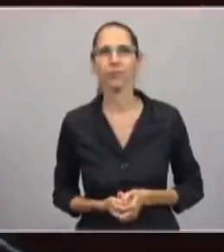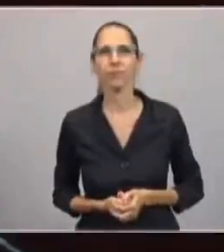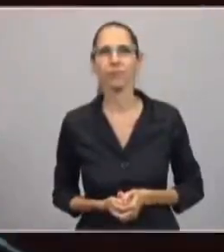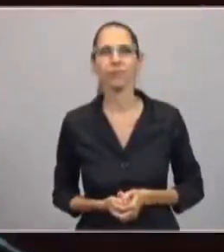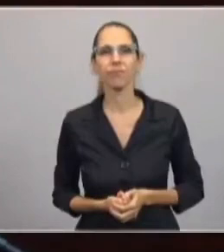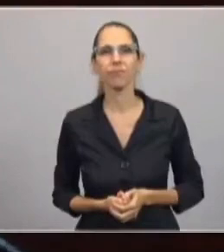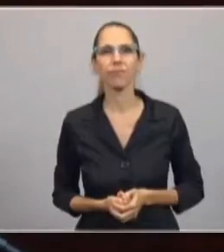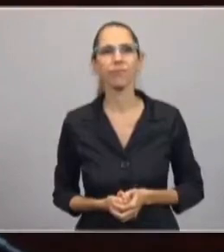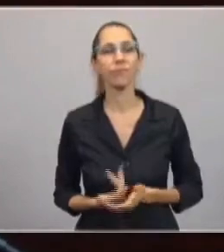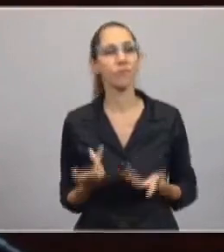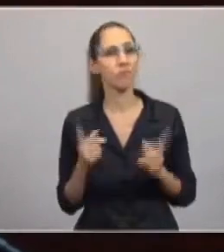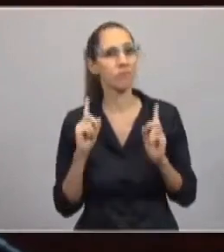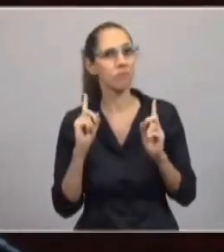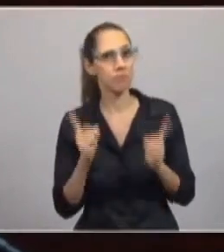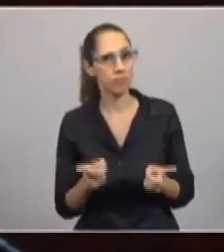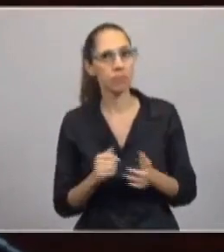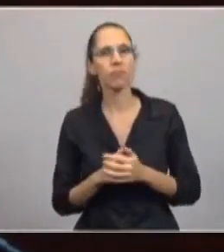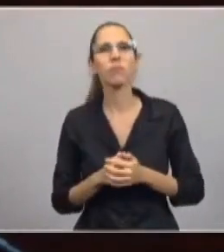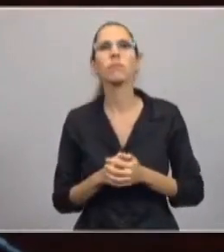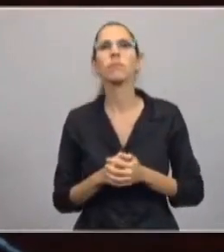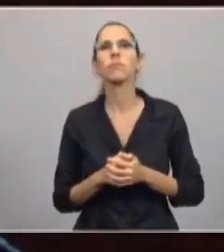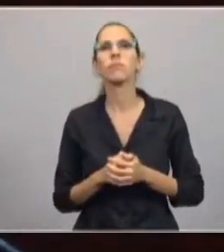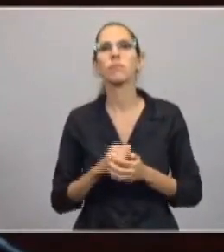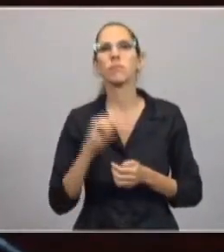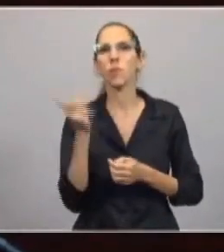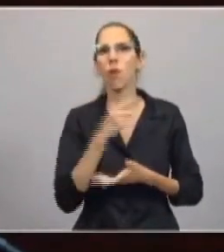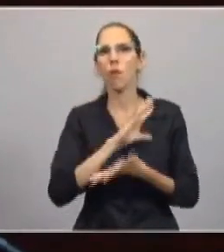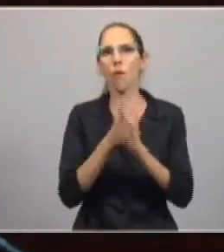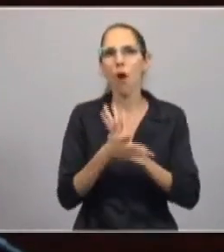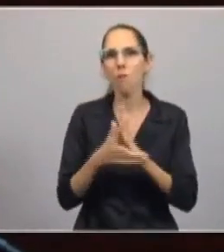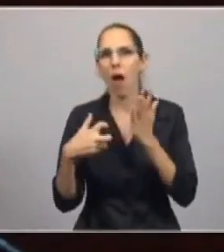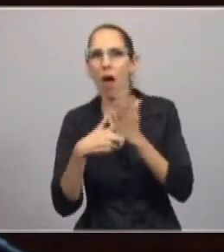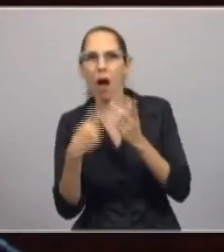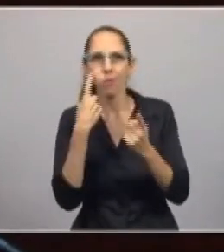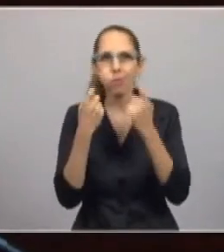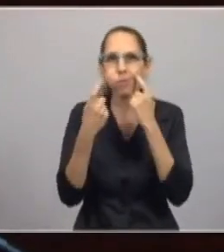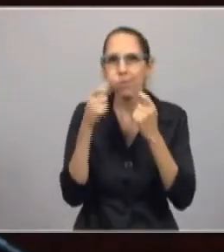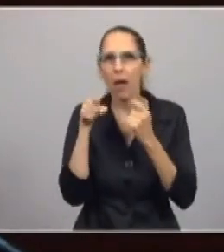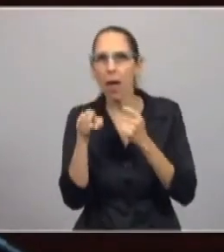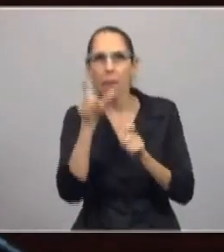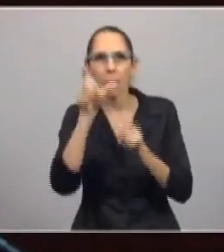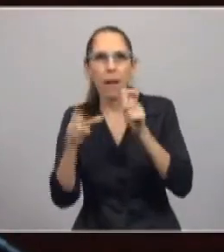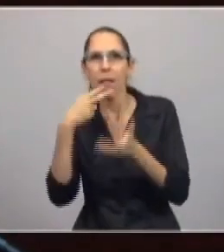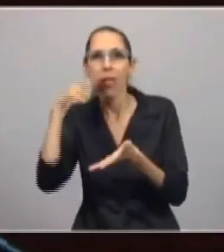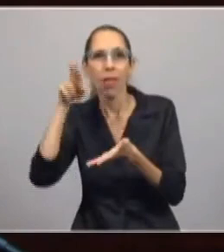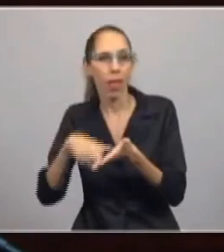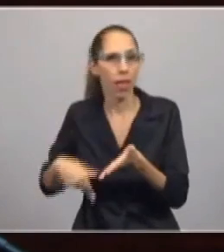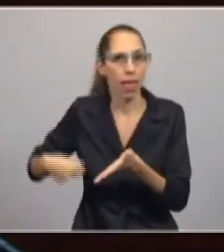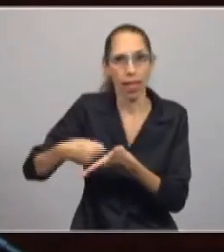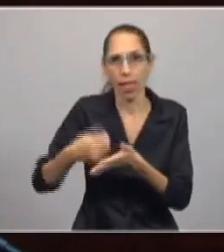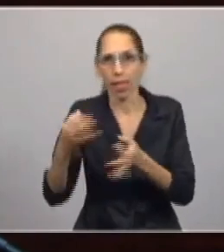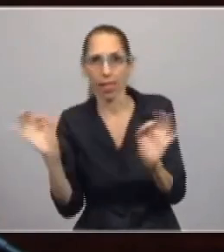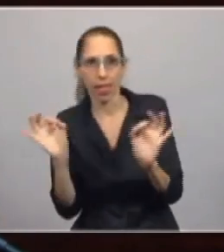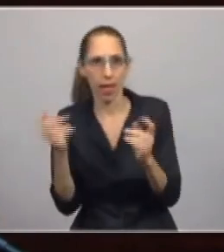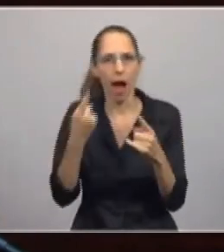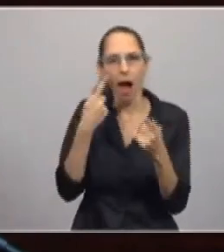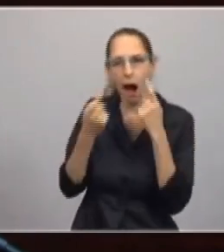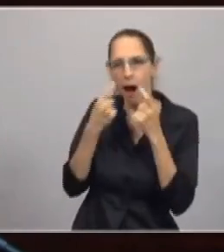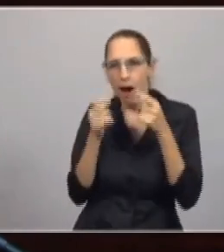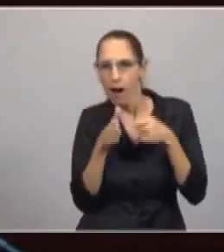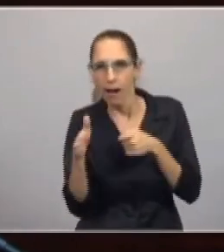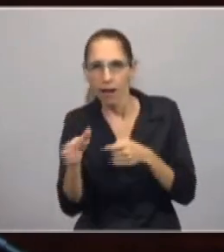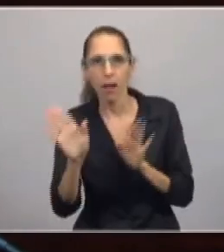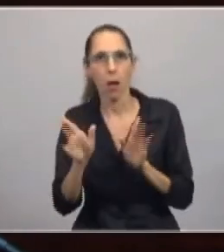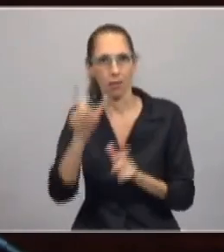Reforzamos además nuestra línea de fiscalización y control de la evasión sobre sectores de alta capacidad